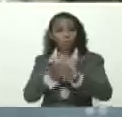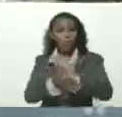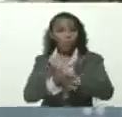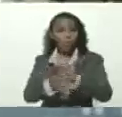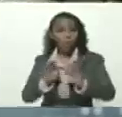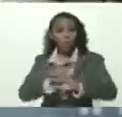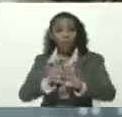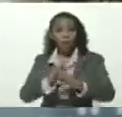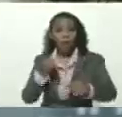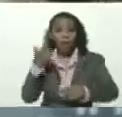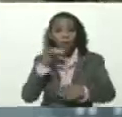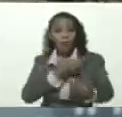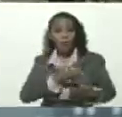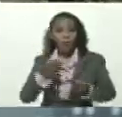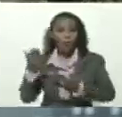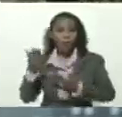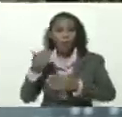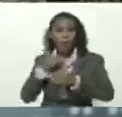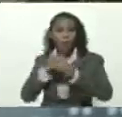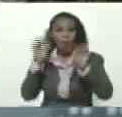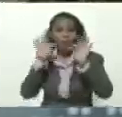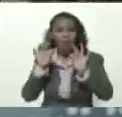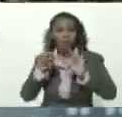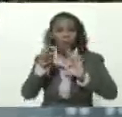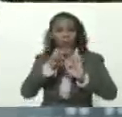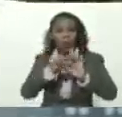previstas igualmente en el cronograma.